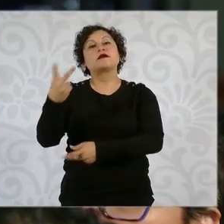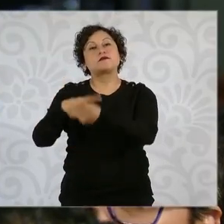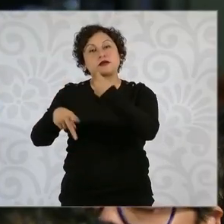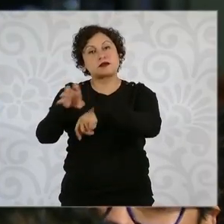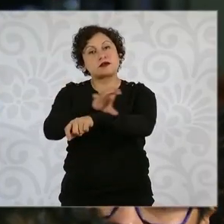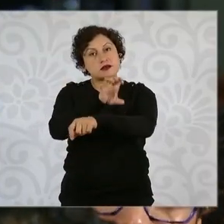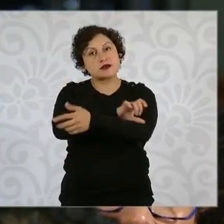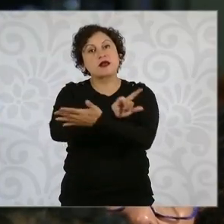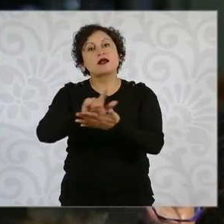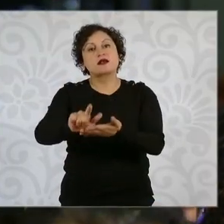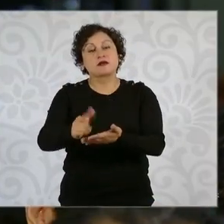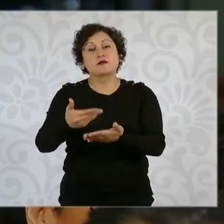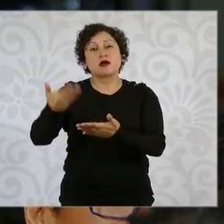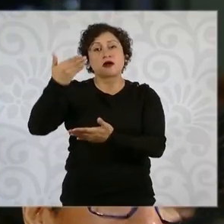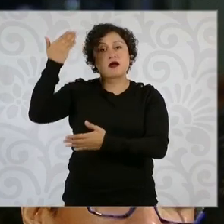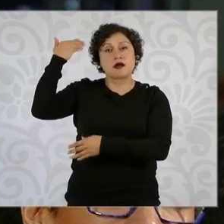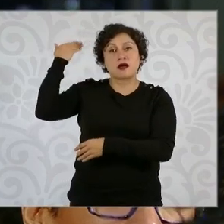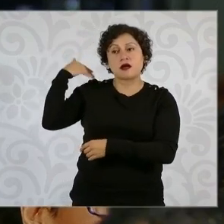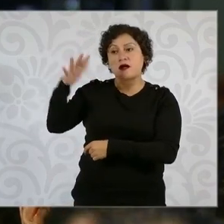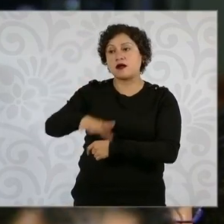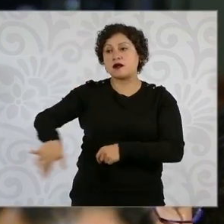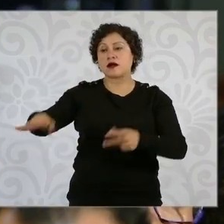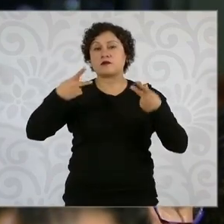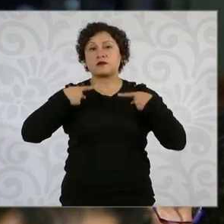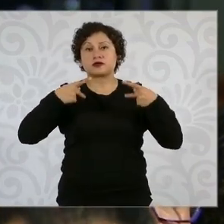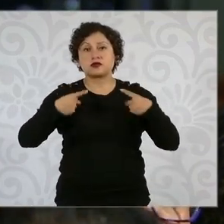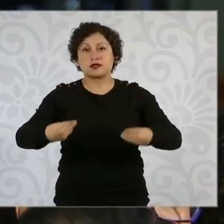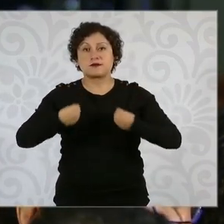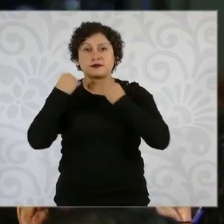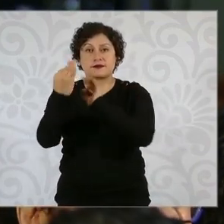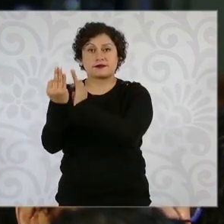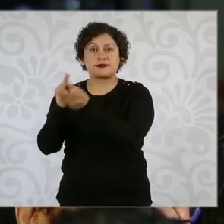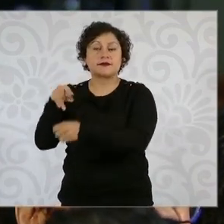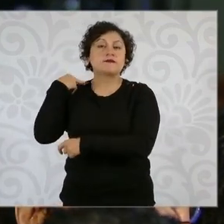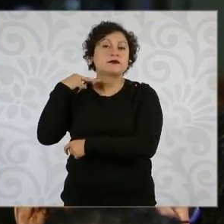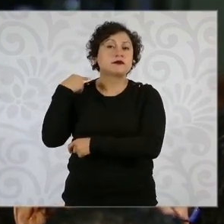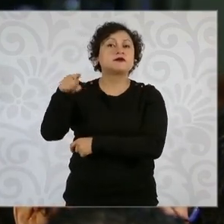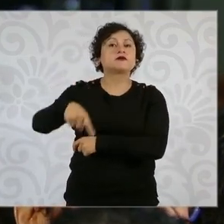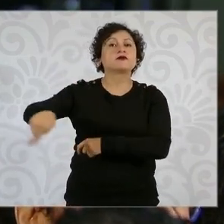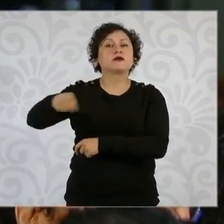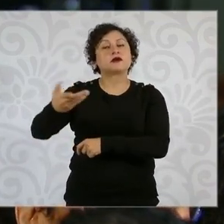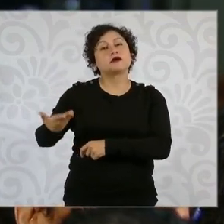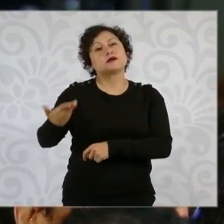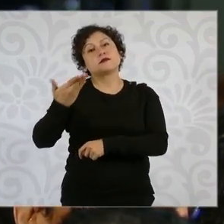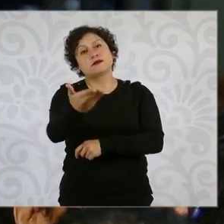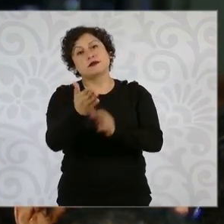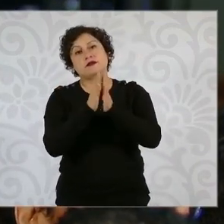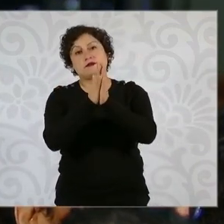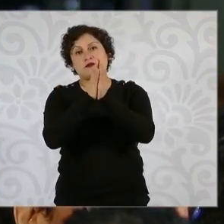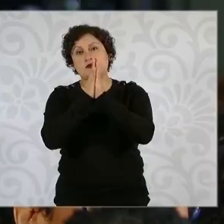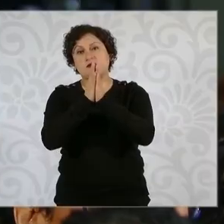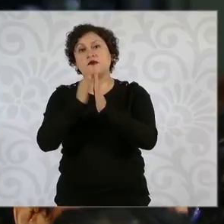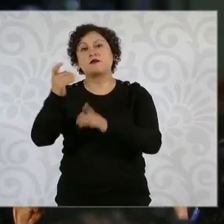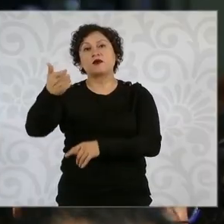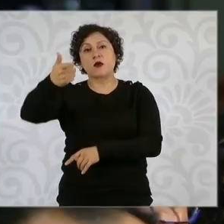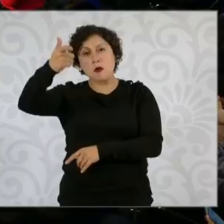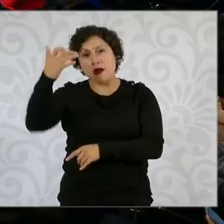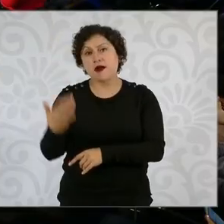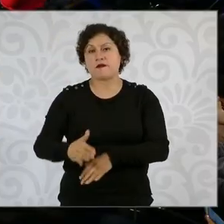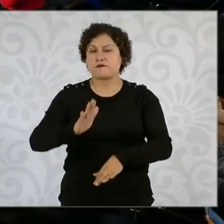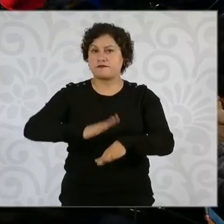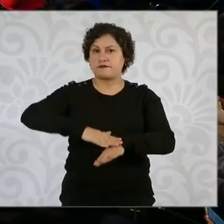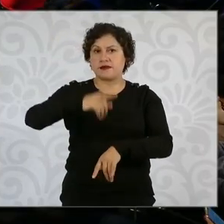de las solicitudes de los veracruzanos es ajustar el tabulador y contar con tarifas más bajas